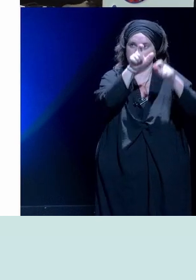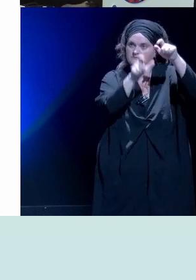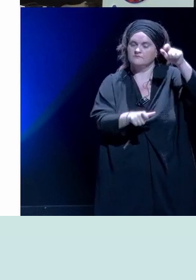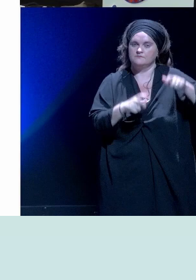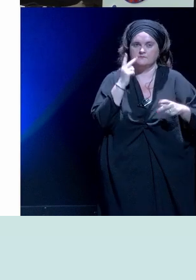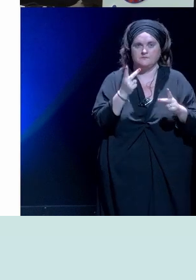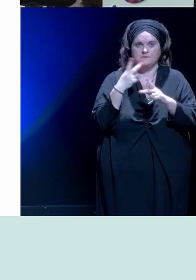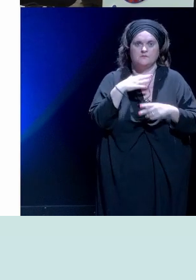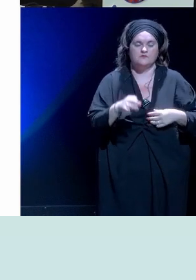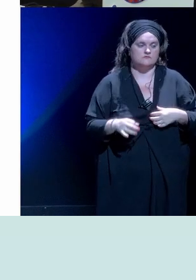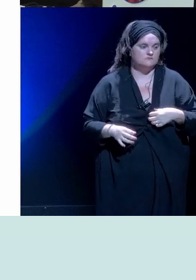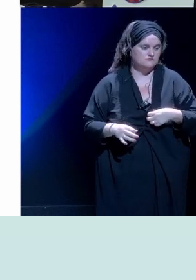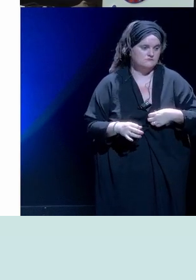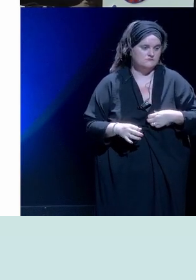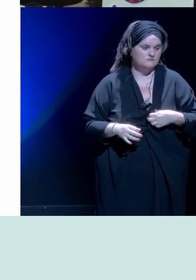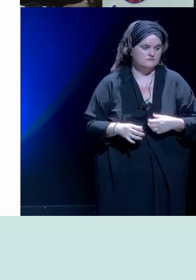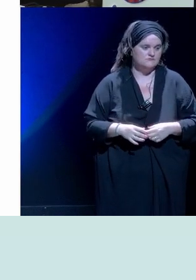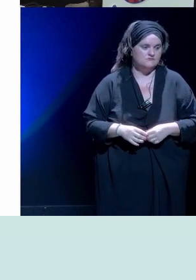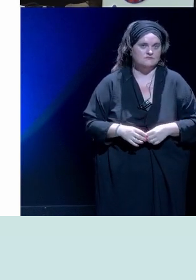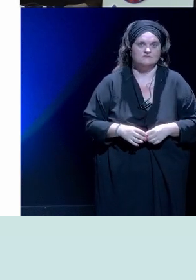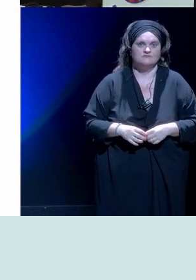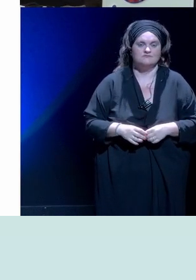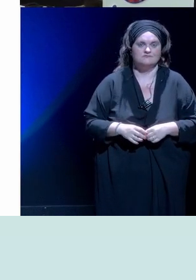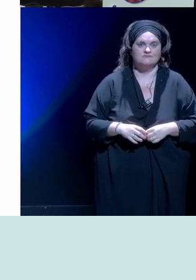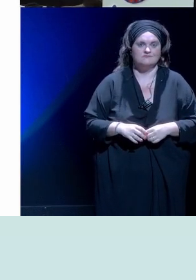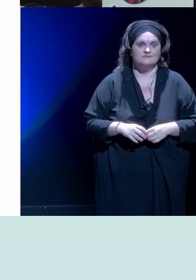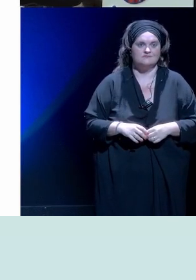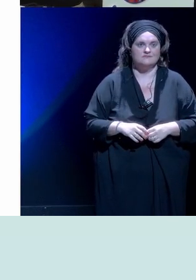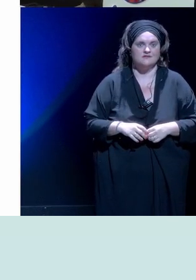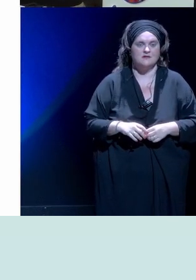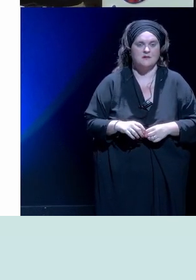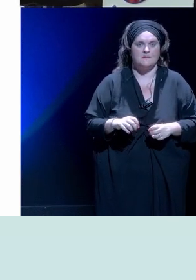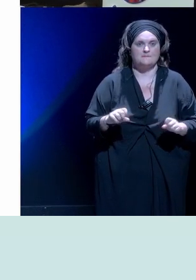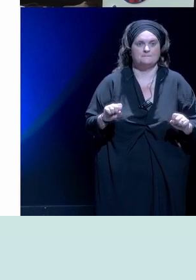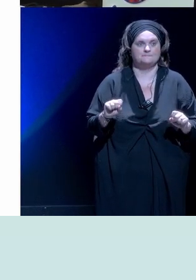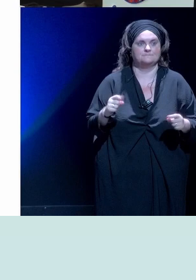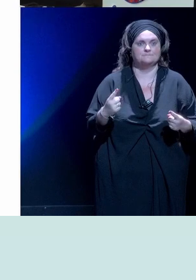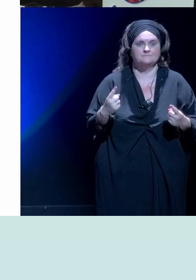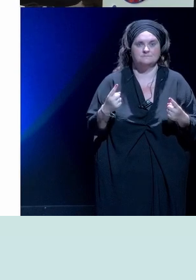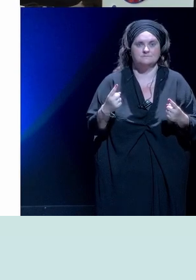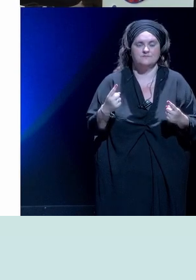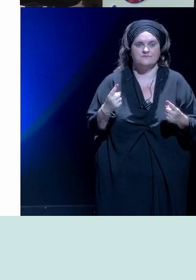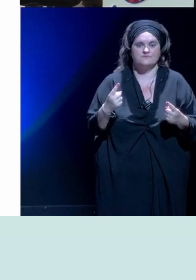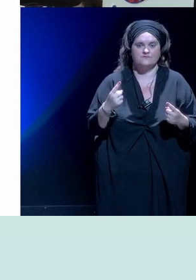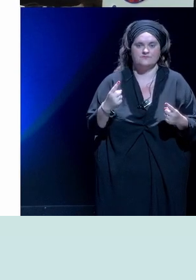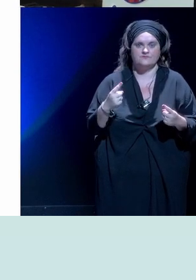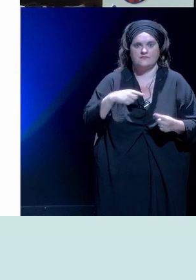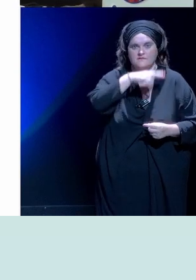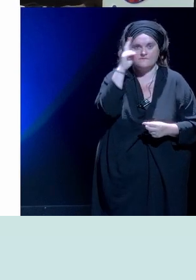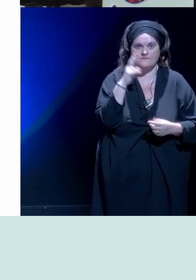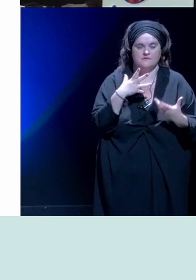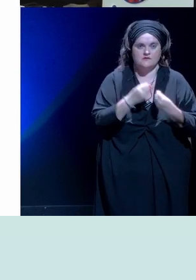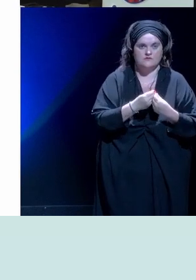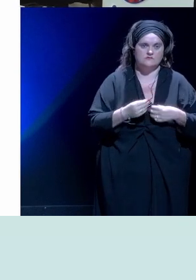esta tabla los podemos ver. El primero sería el vínculo de filiación entre padres e